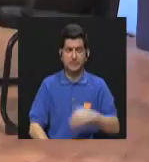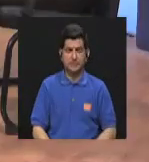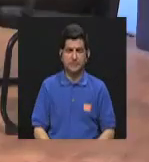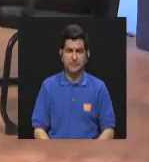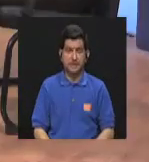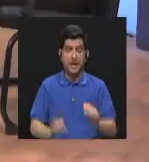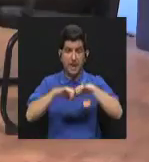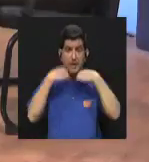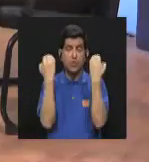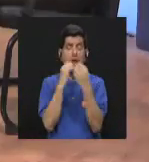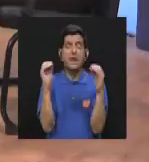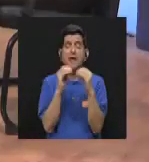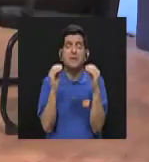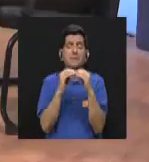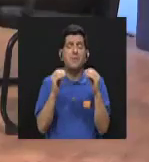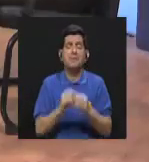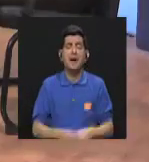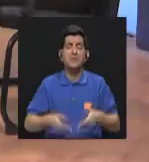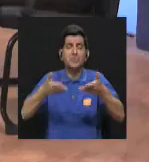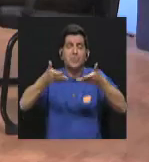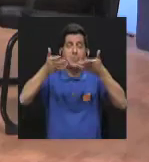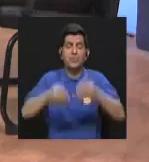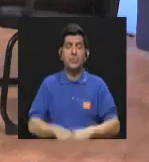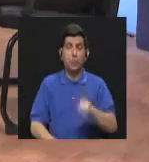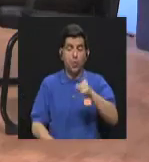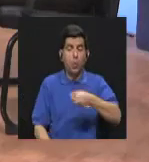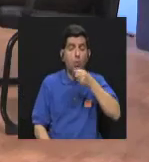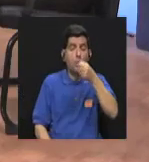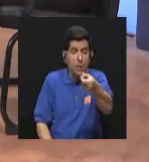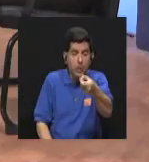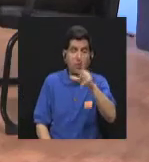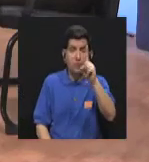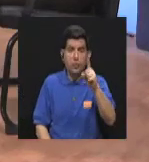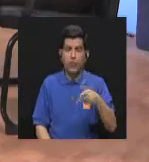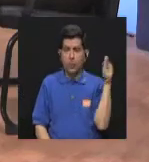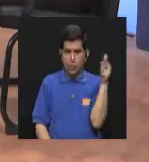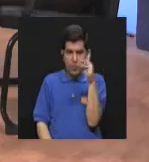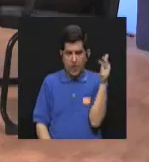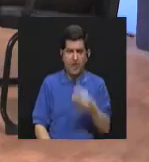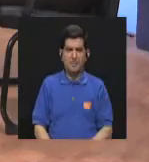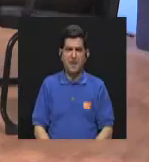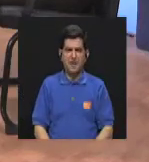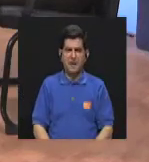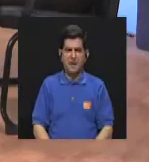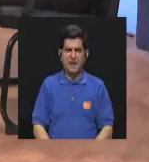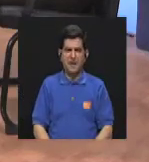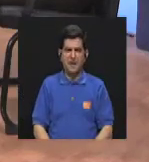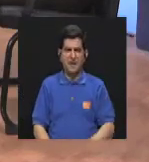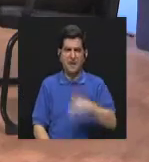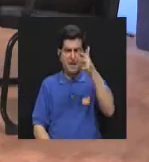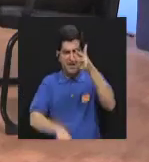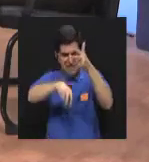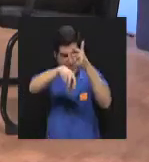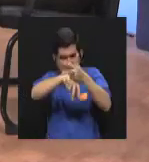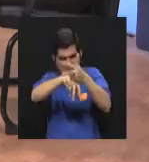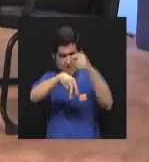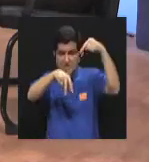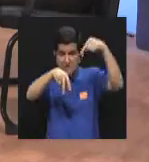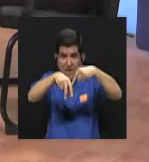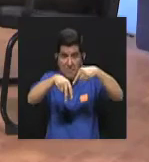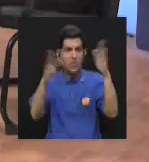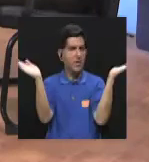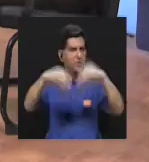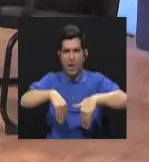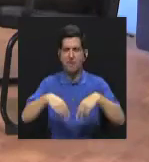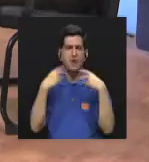con el equipo más liviano posible. Básicamente éramos un micrófono y una cámara. El trípode no existió en toda la producción, para poderse